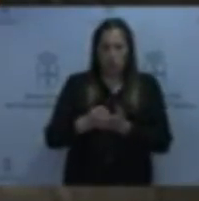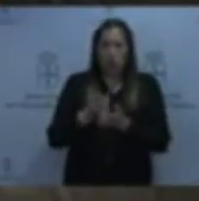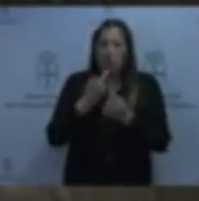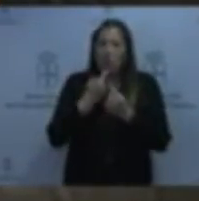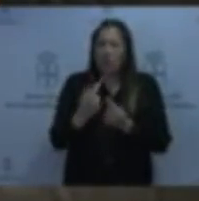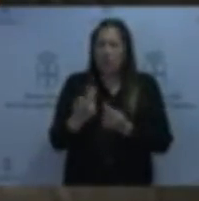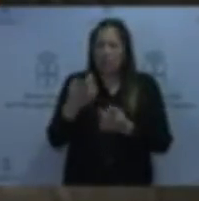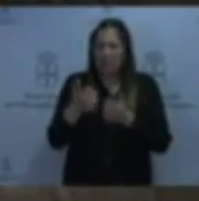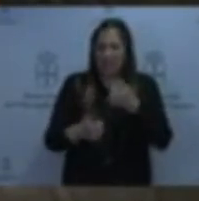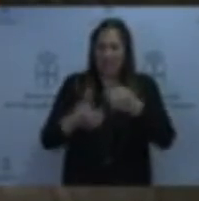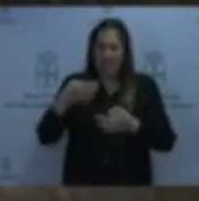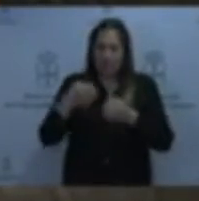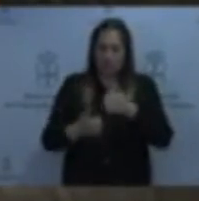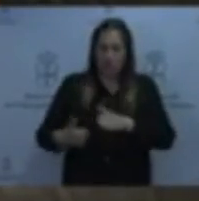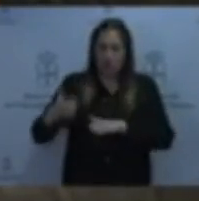el Tribunal Supremo.